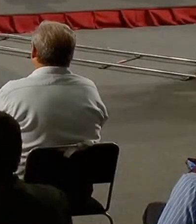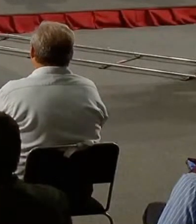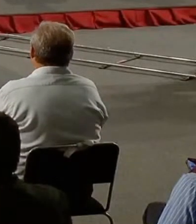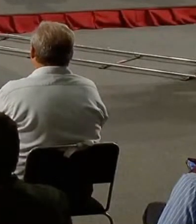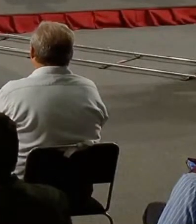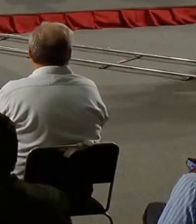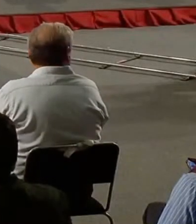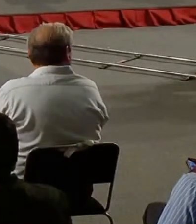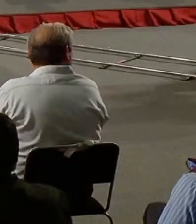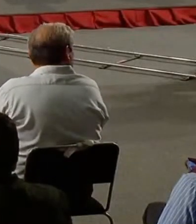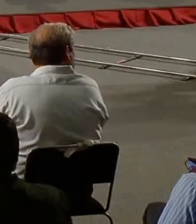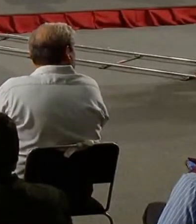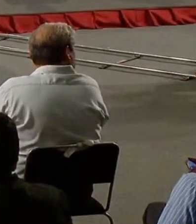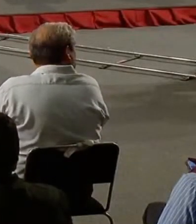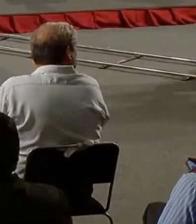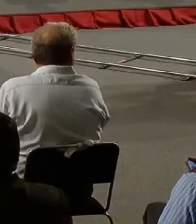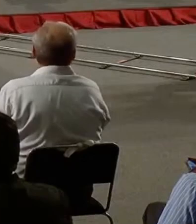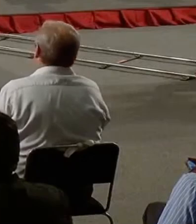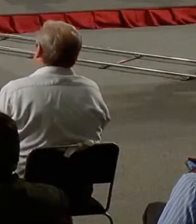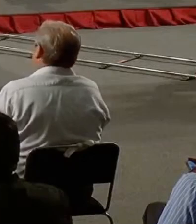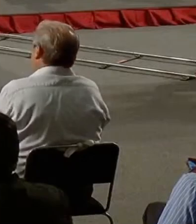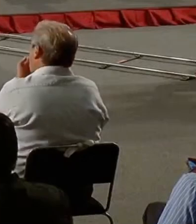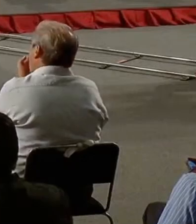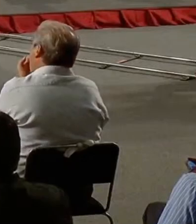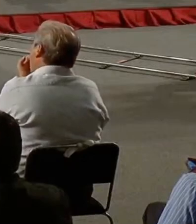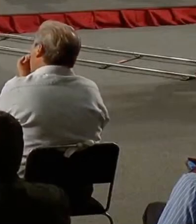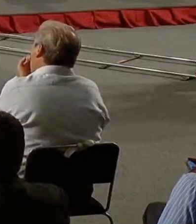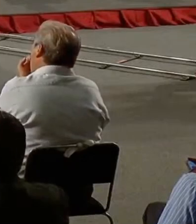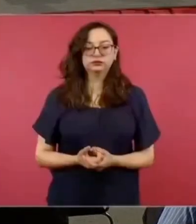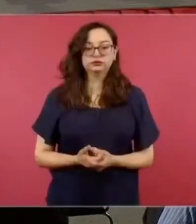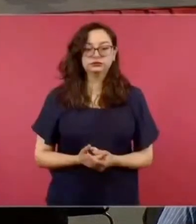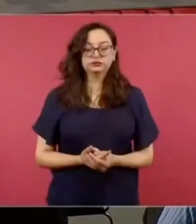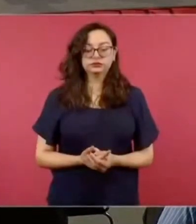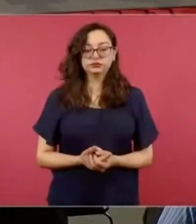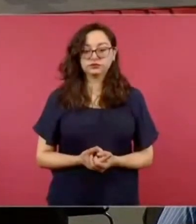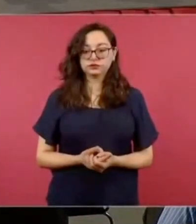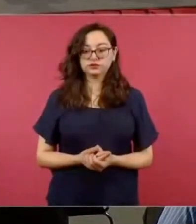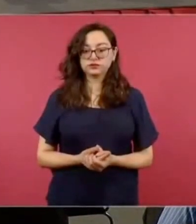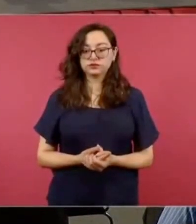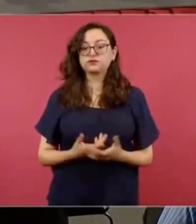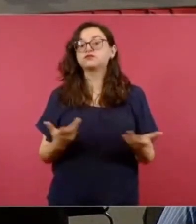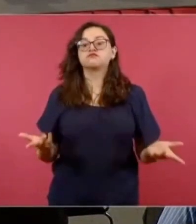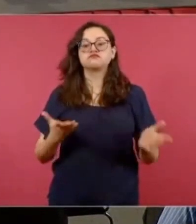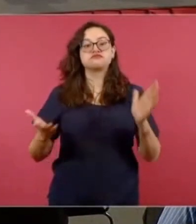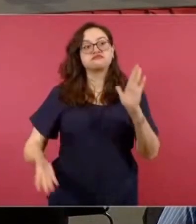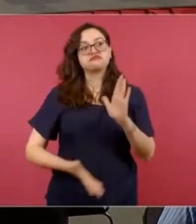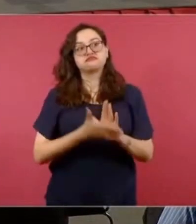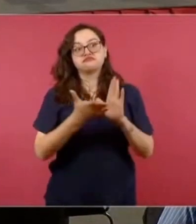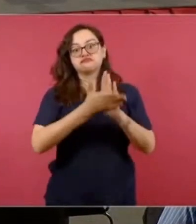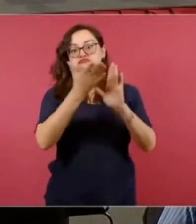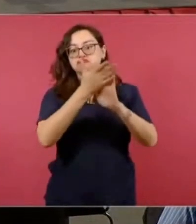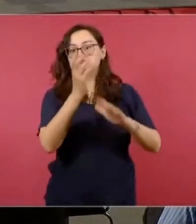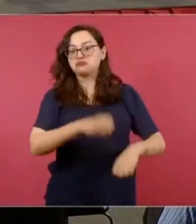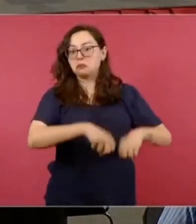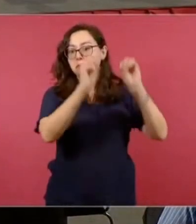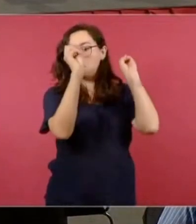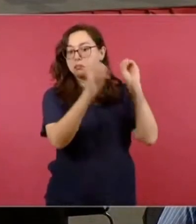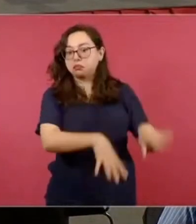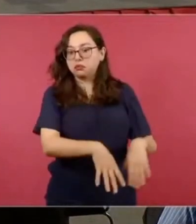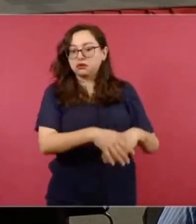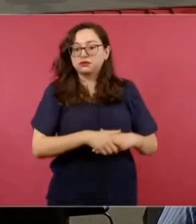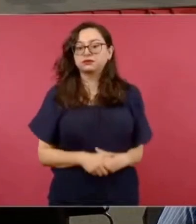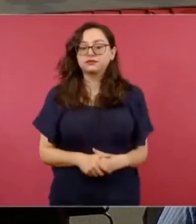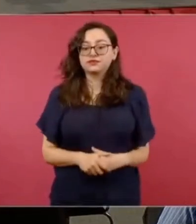hubiera solicitudes de ampliación. La obra tuvo ese proceso de abandono, el actual gobierno federal y el gobierno del